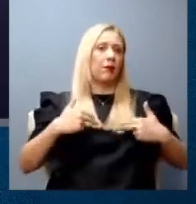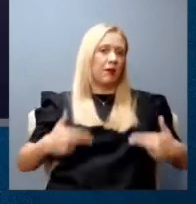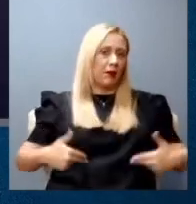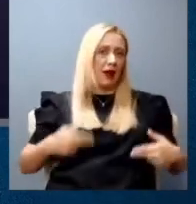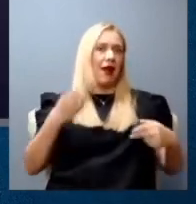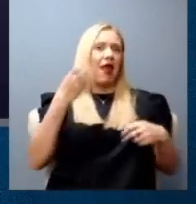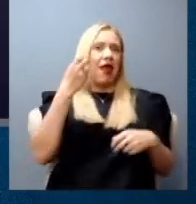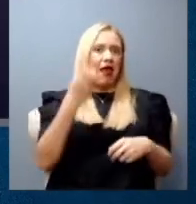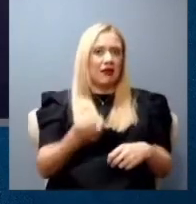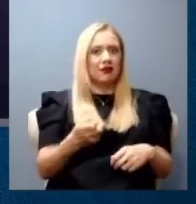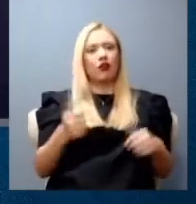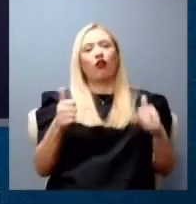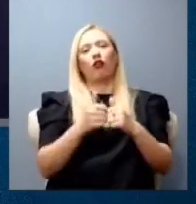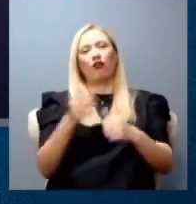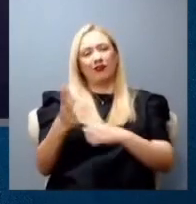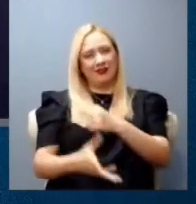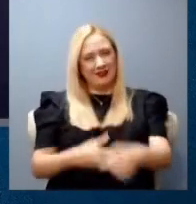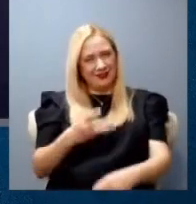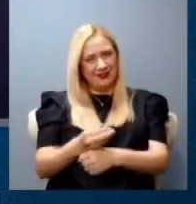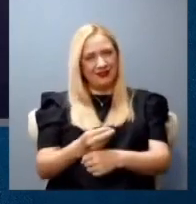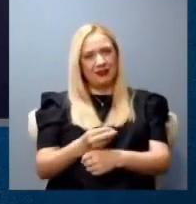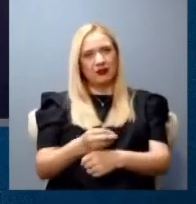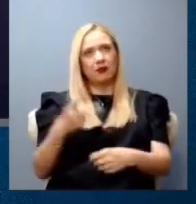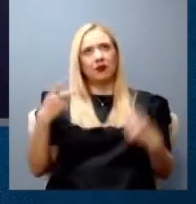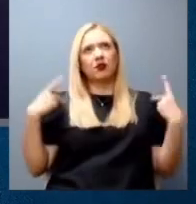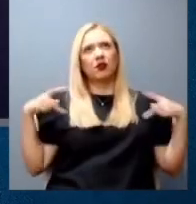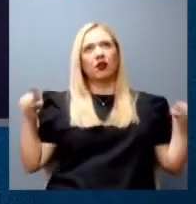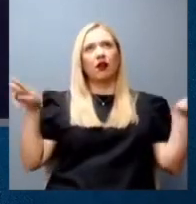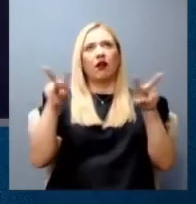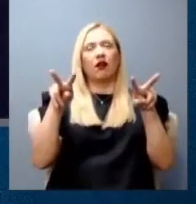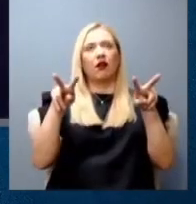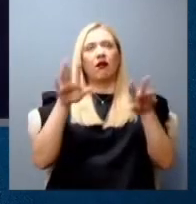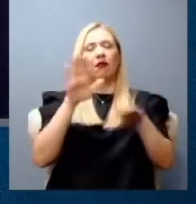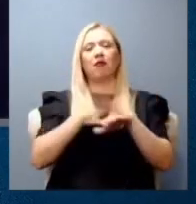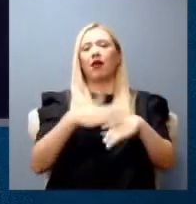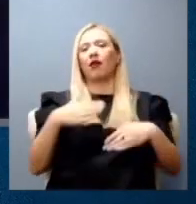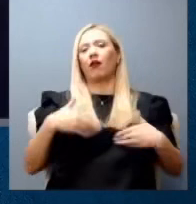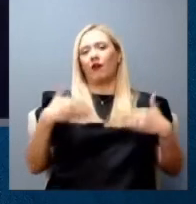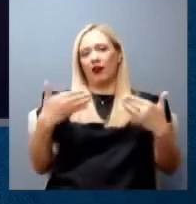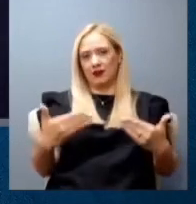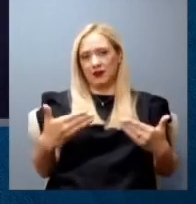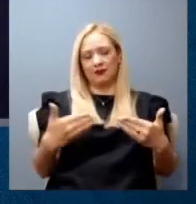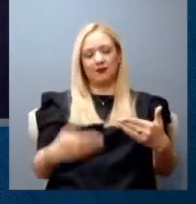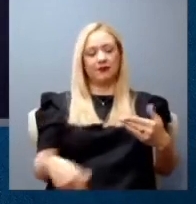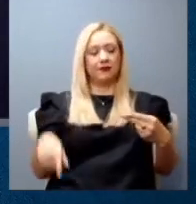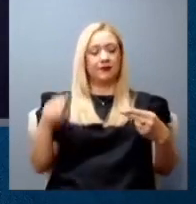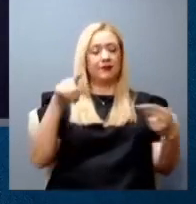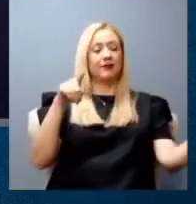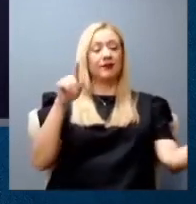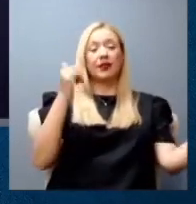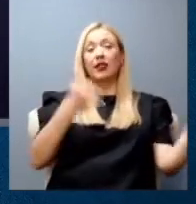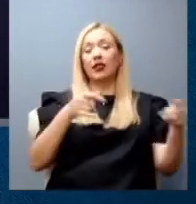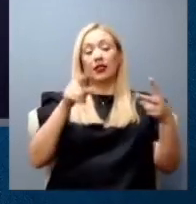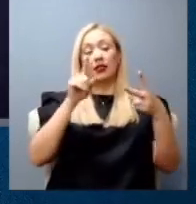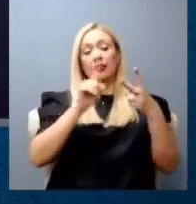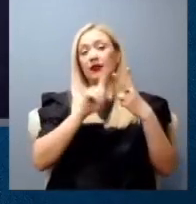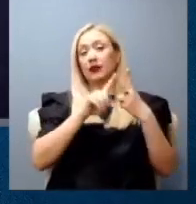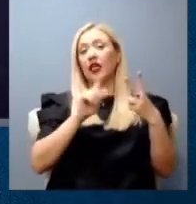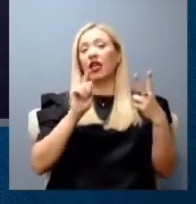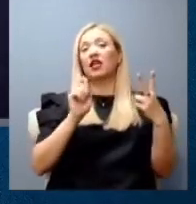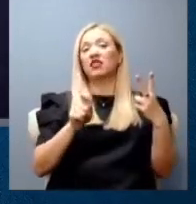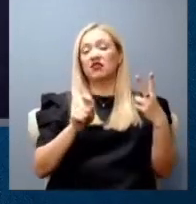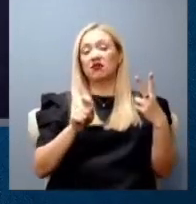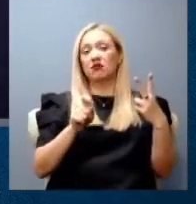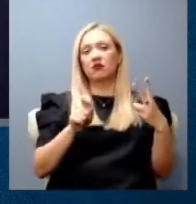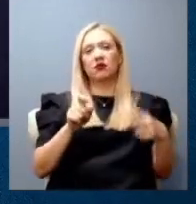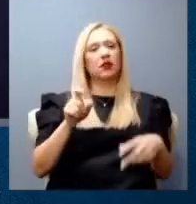mensaje que acompaña a la reparación es un mensaje fundamental, que además tiene que ver con el segundo punto que mencionas, Roberto, y es el de las garantías de